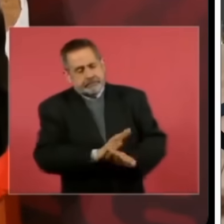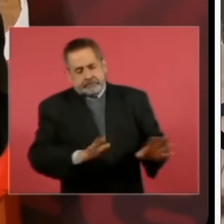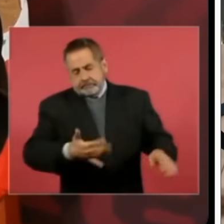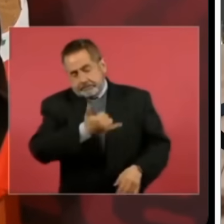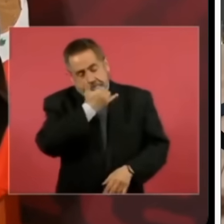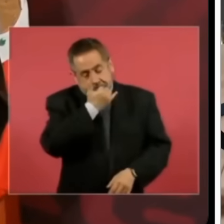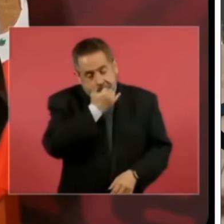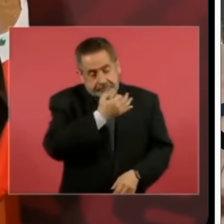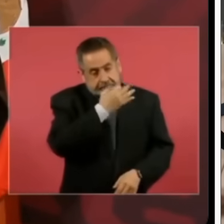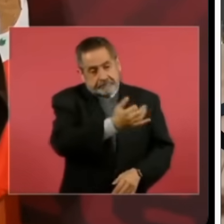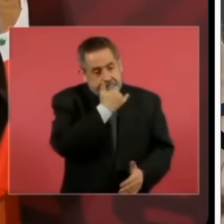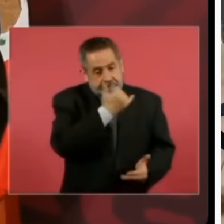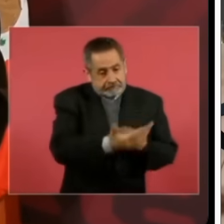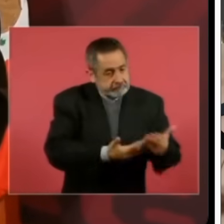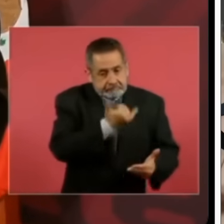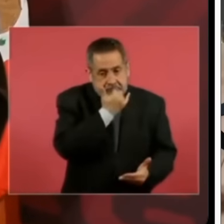disculpas, pues.